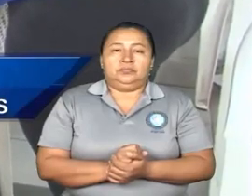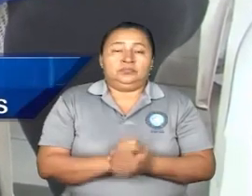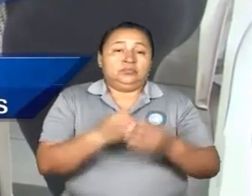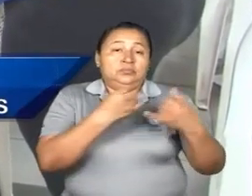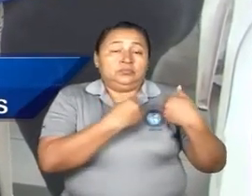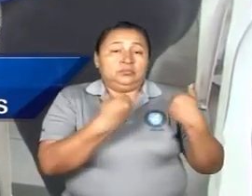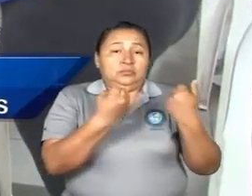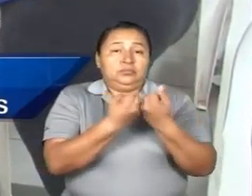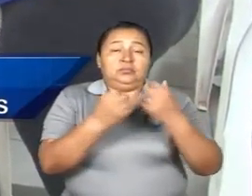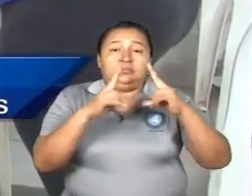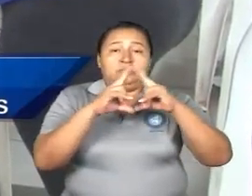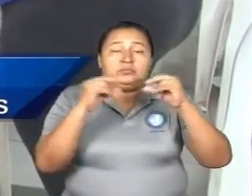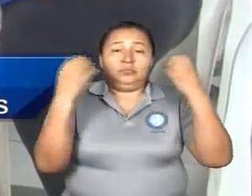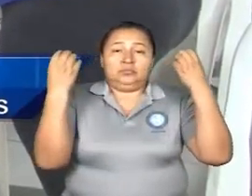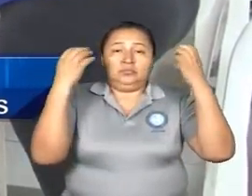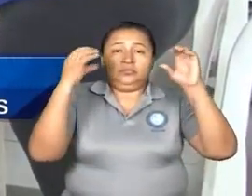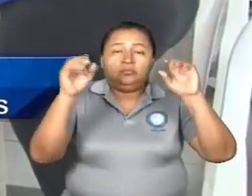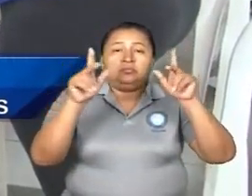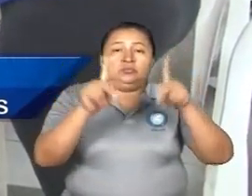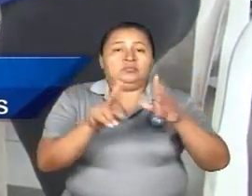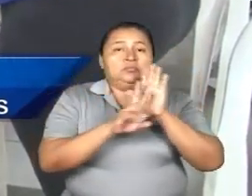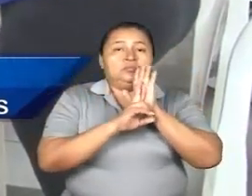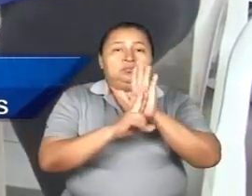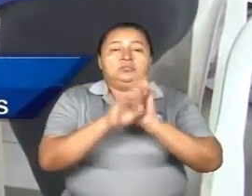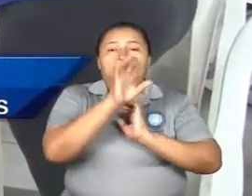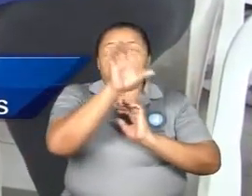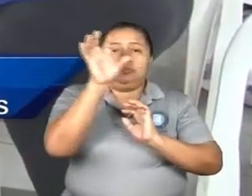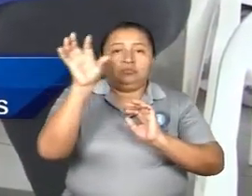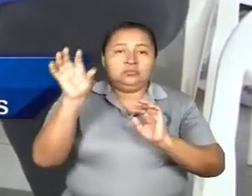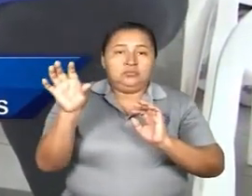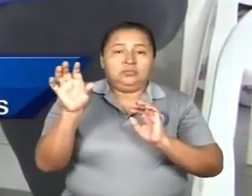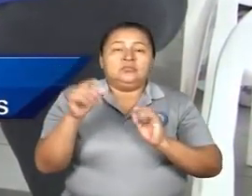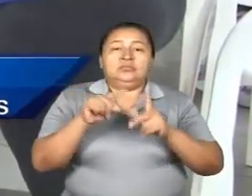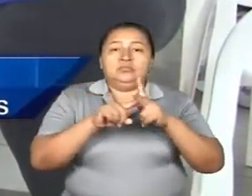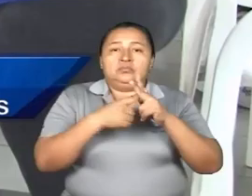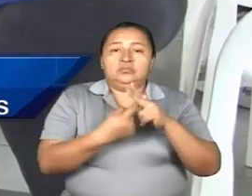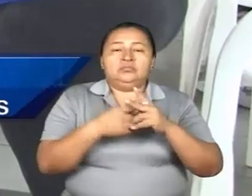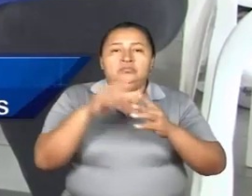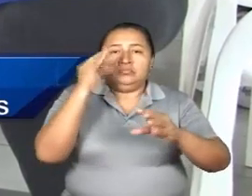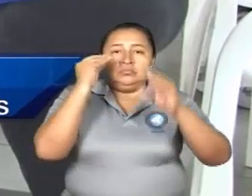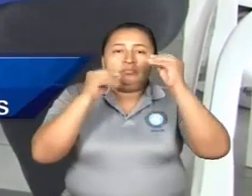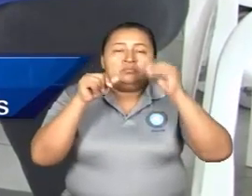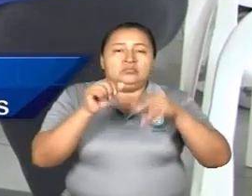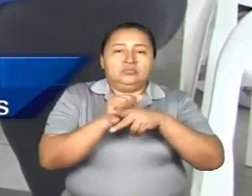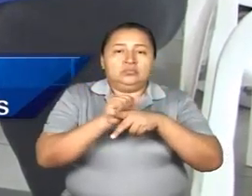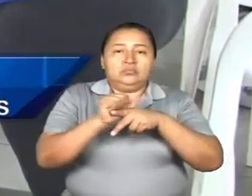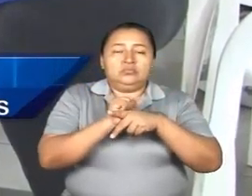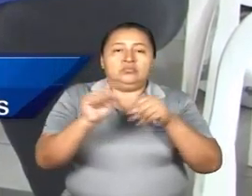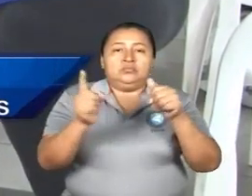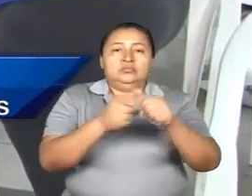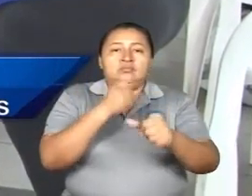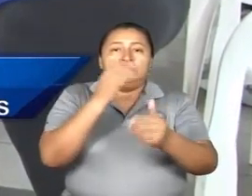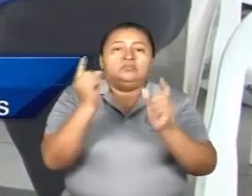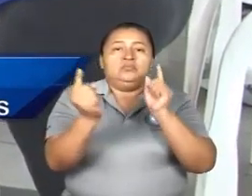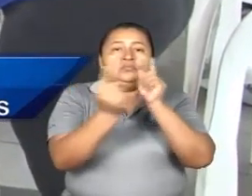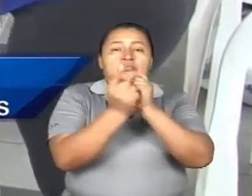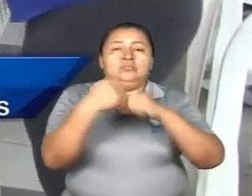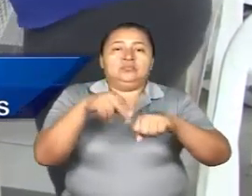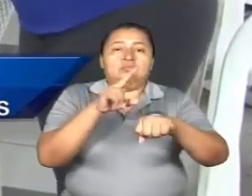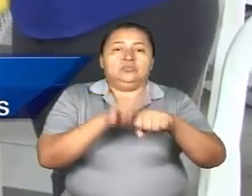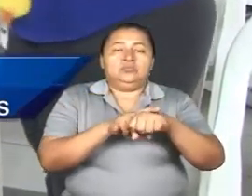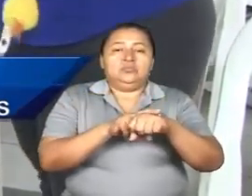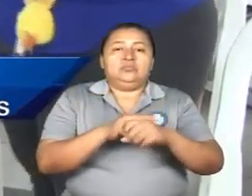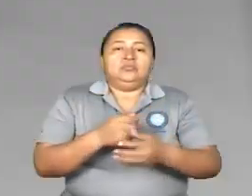Instituto Nicaragüense de Cultura y representantes departamentales inician preparativos para el primer encuentro nacional de